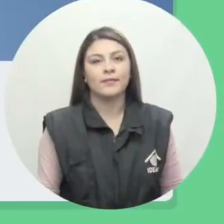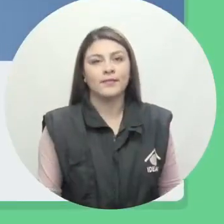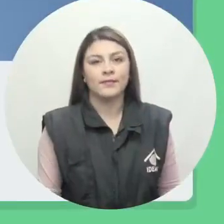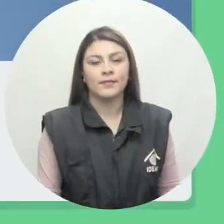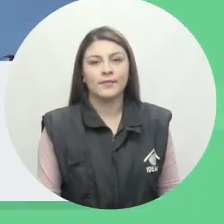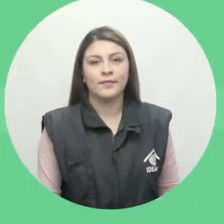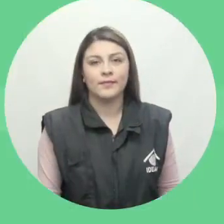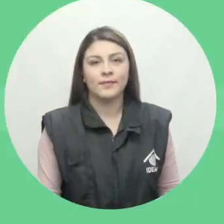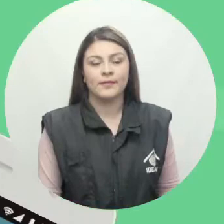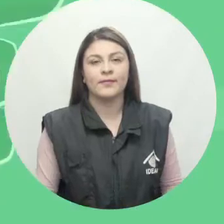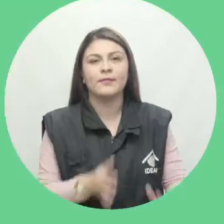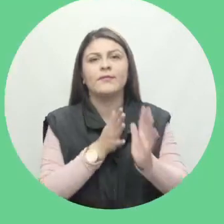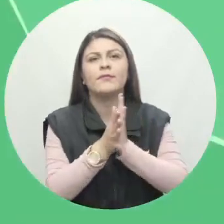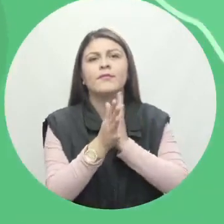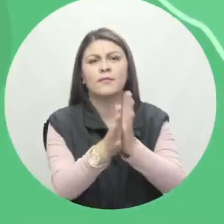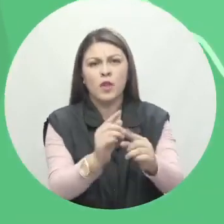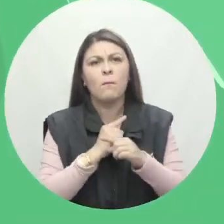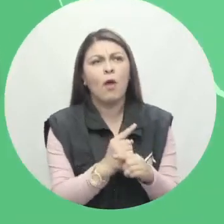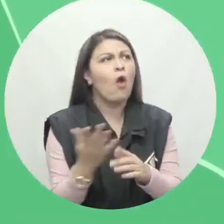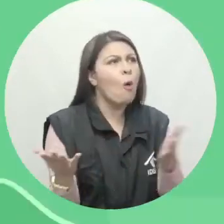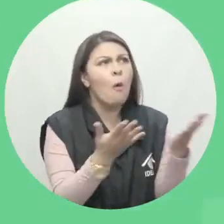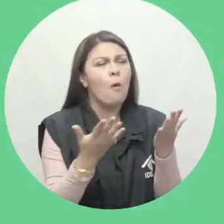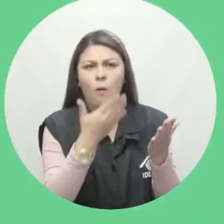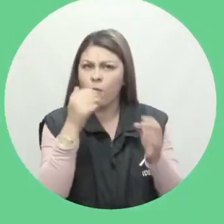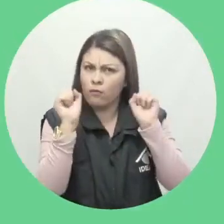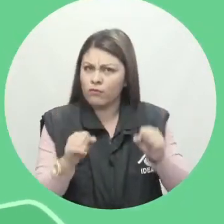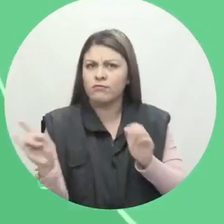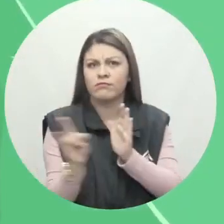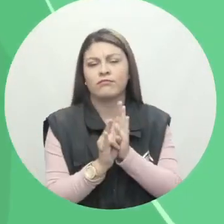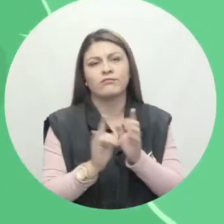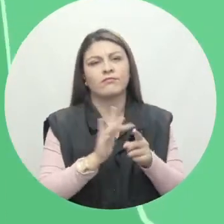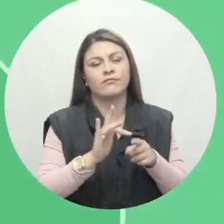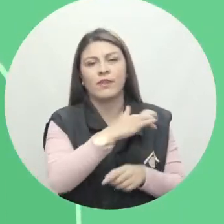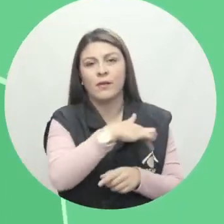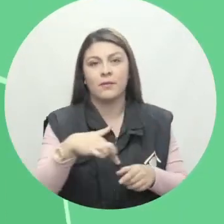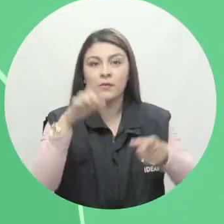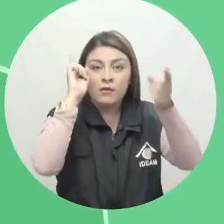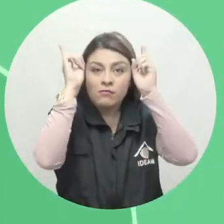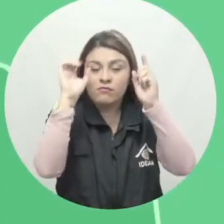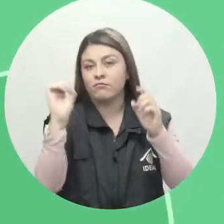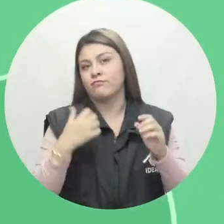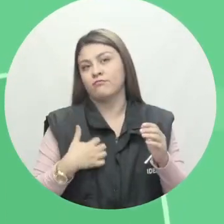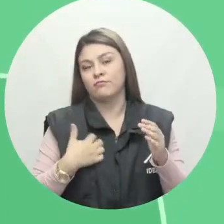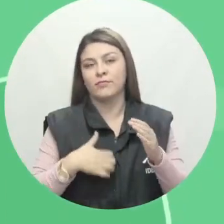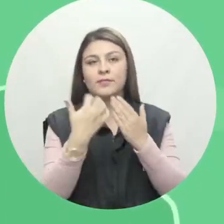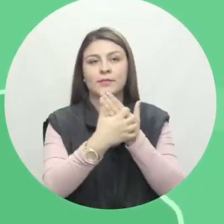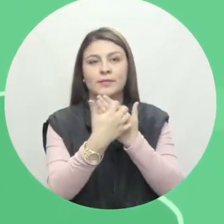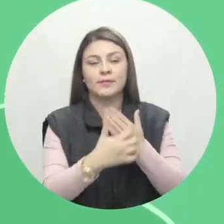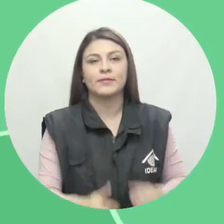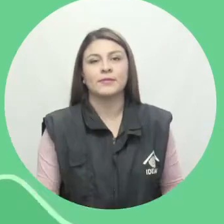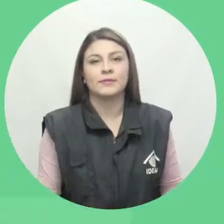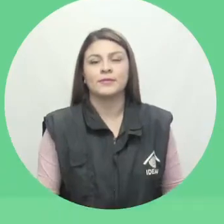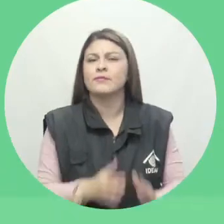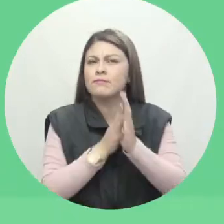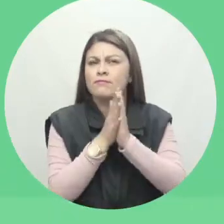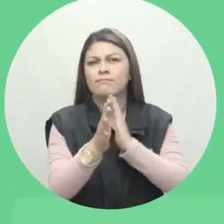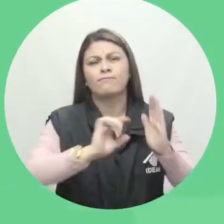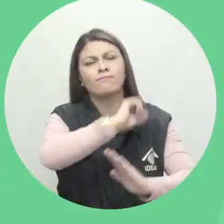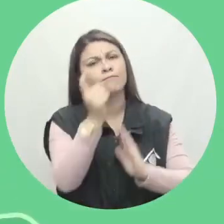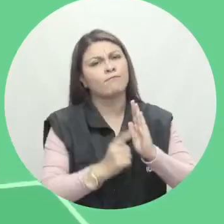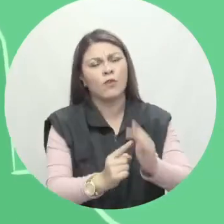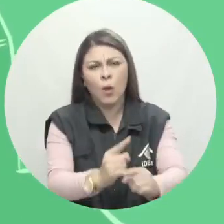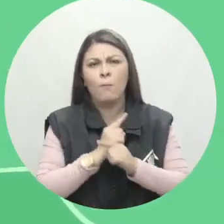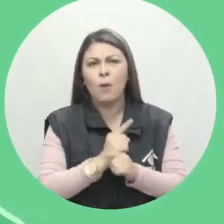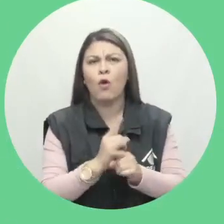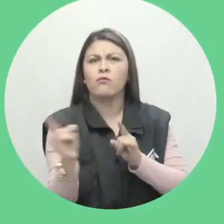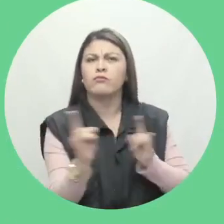.co y para estar informado al instante descarga nuestra aplicación Mi Pronóstico desde Google Play o App Store. Información en